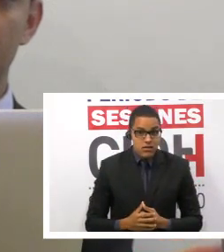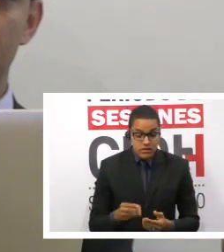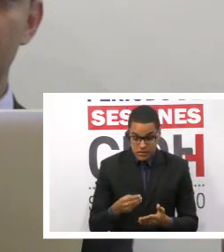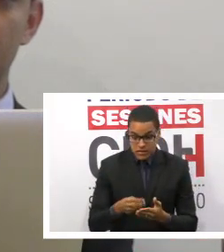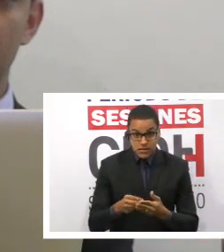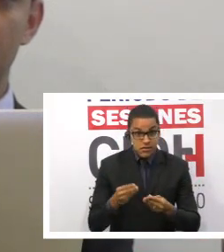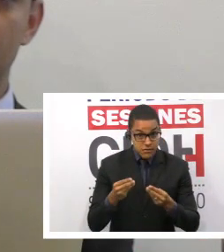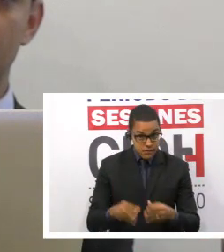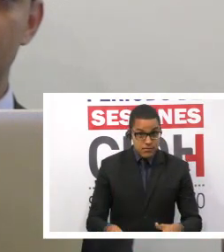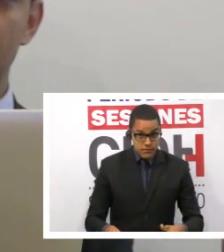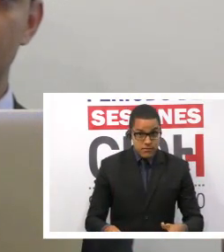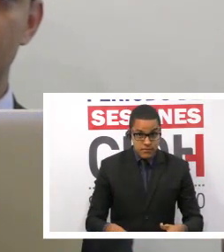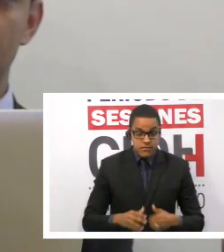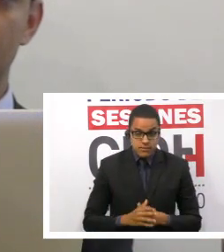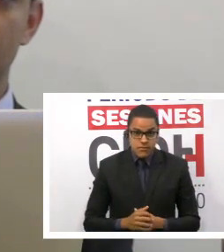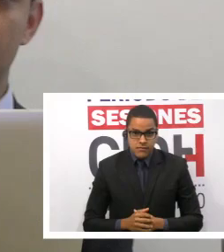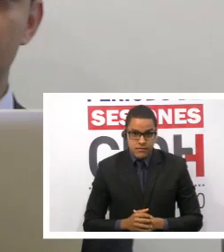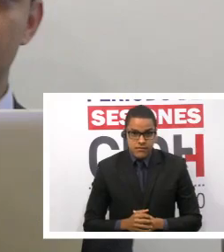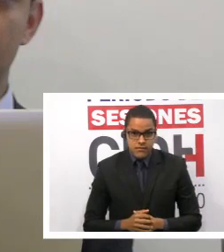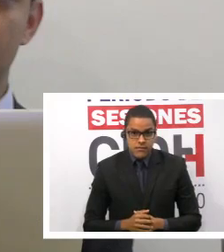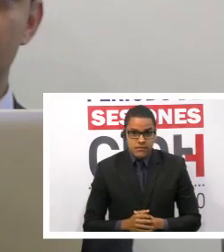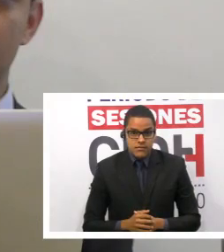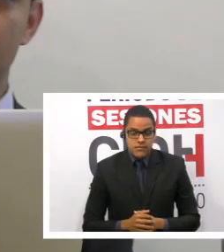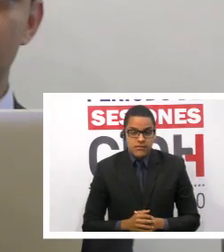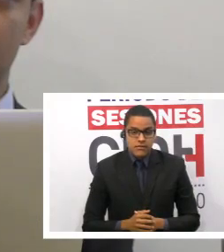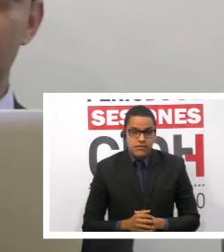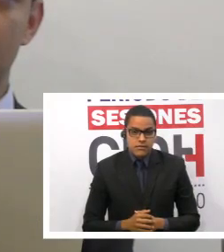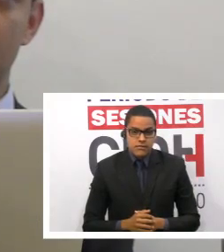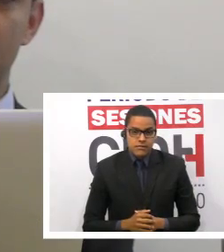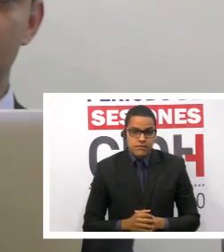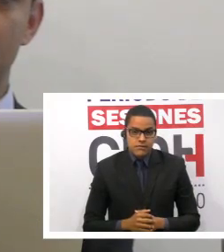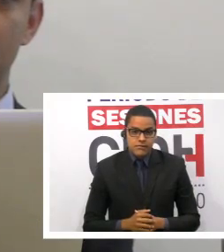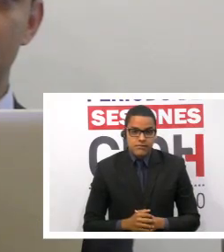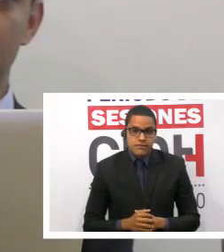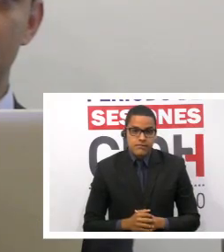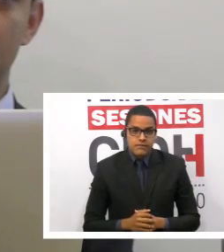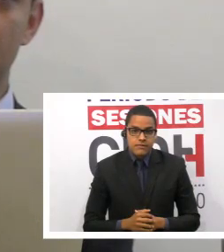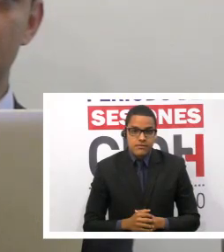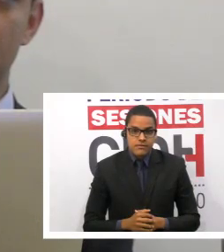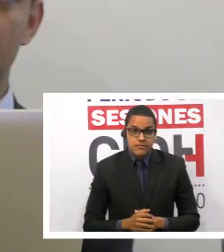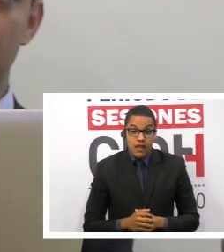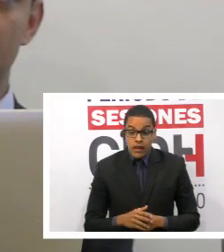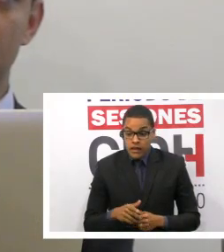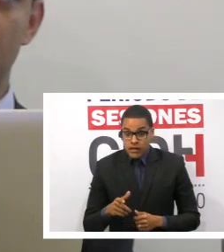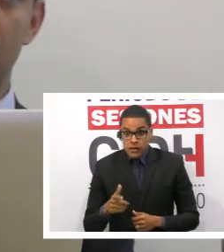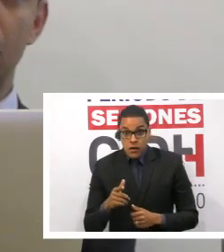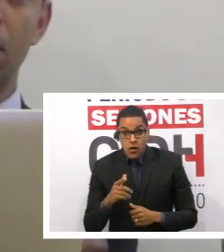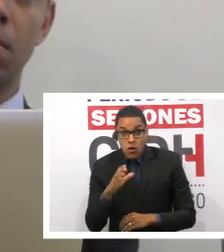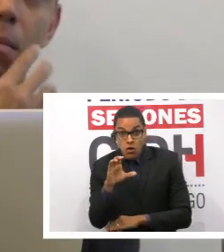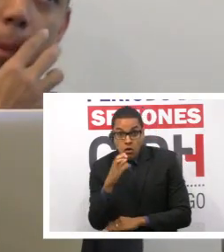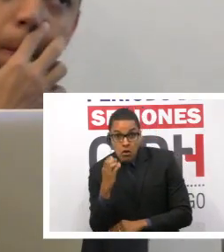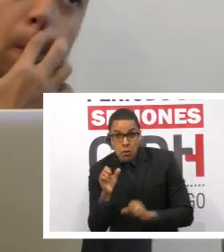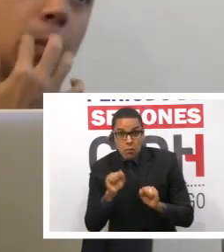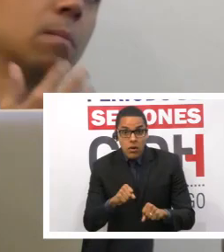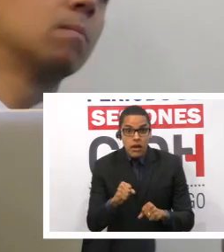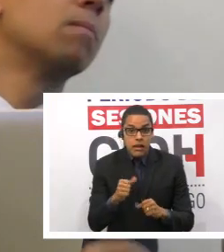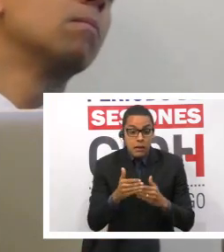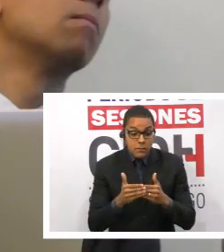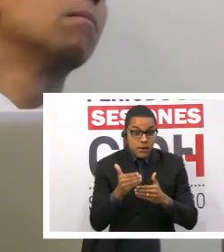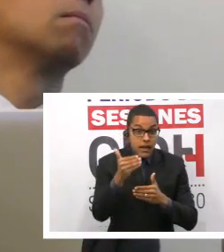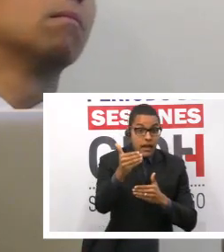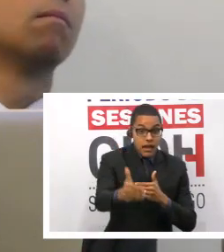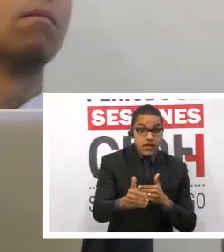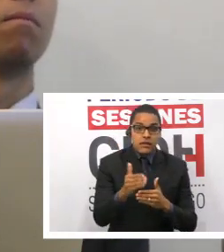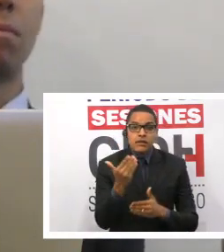implementar el acuerdo de paz en los próximos 15 años por otro lado el país podría hacer mayores esfuerzos para